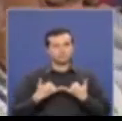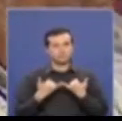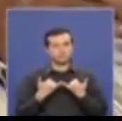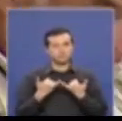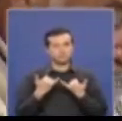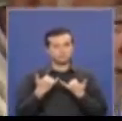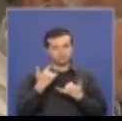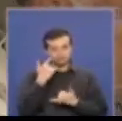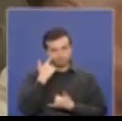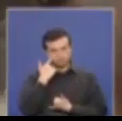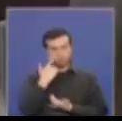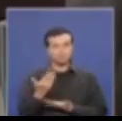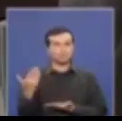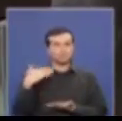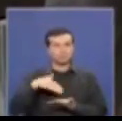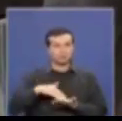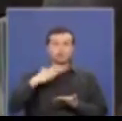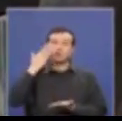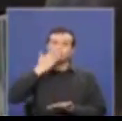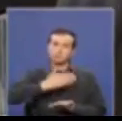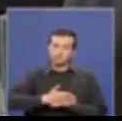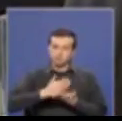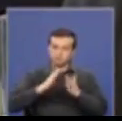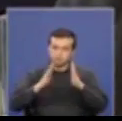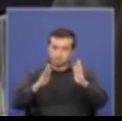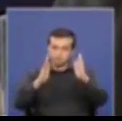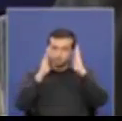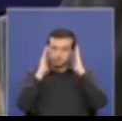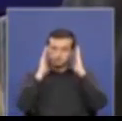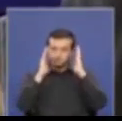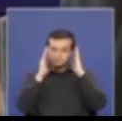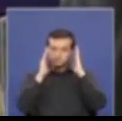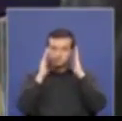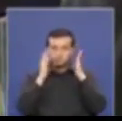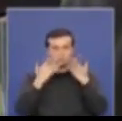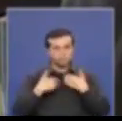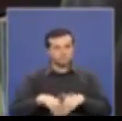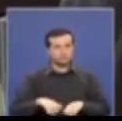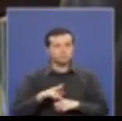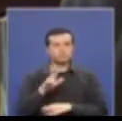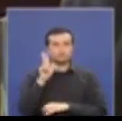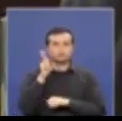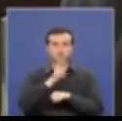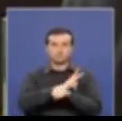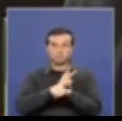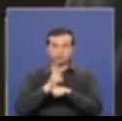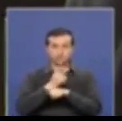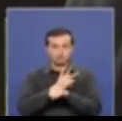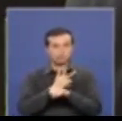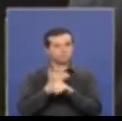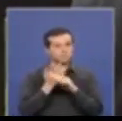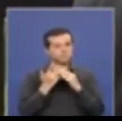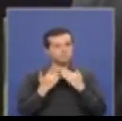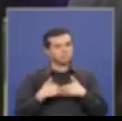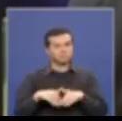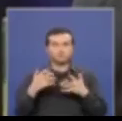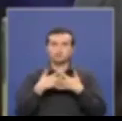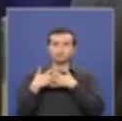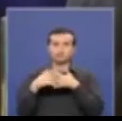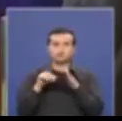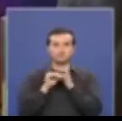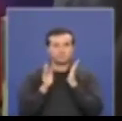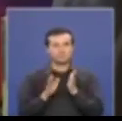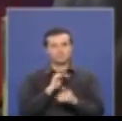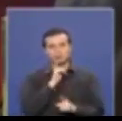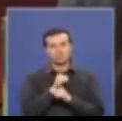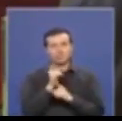vamos a elaborar un poquito. Nuevamente, hagan la pausa, pongan atención. Es que ya llevamos 3 horas de enlace, entonces ya